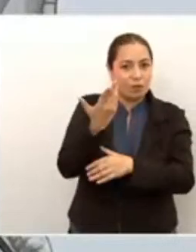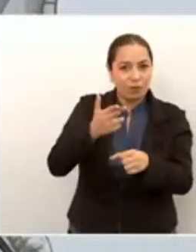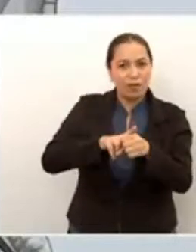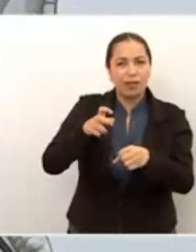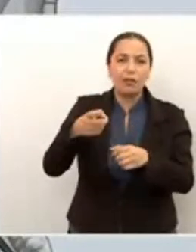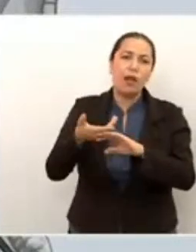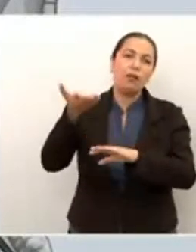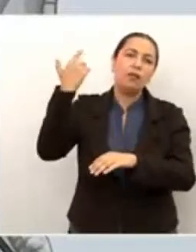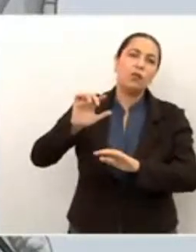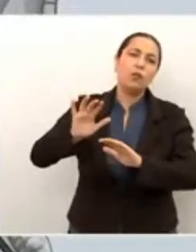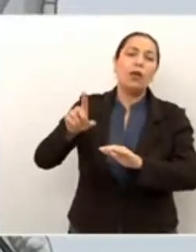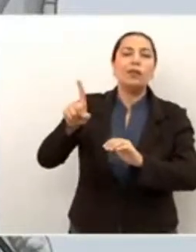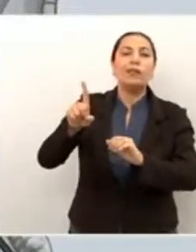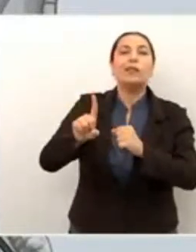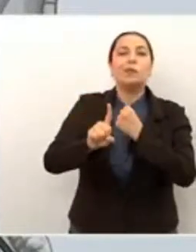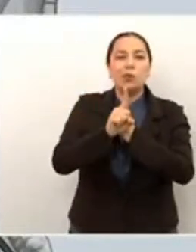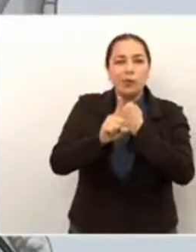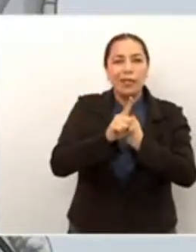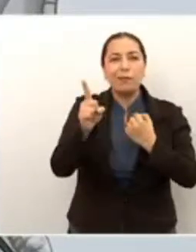problemas estructurales.